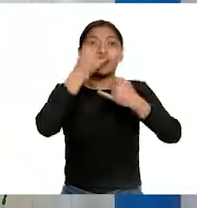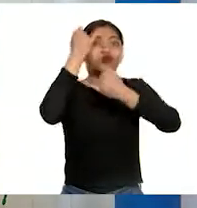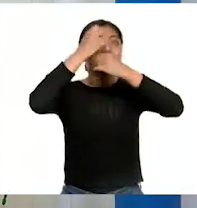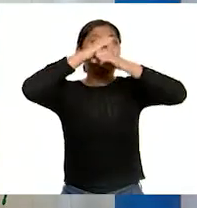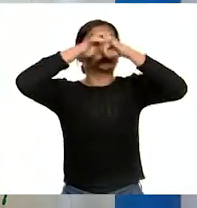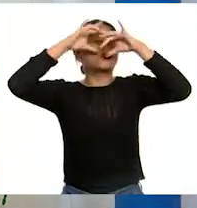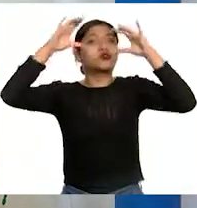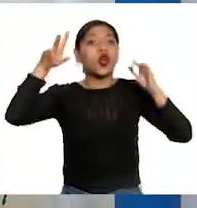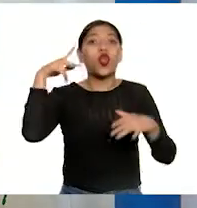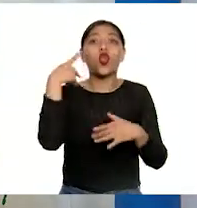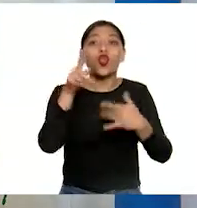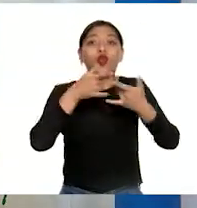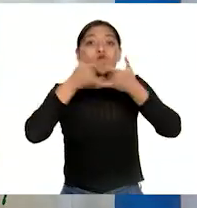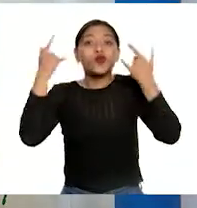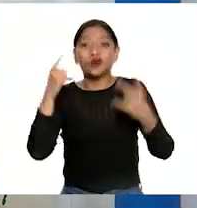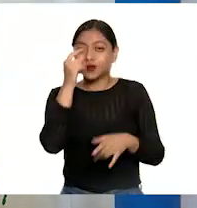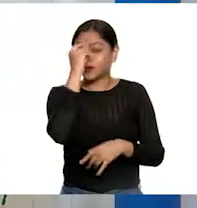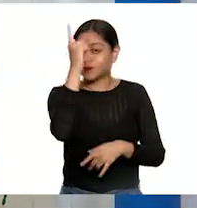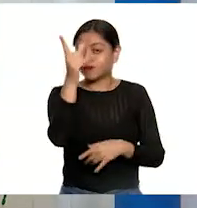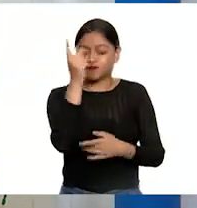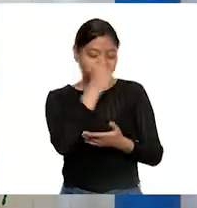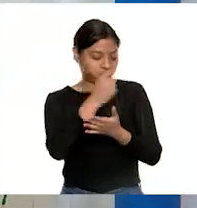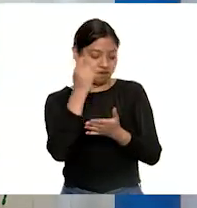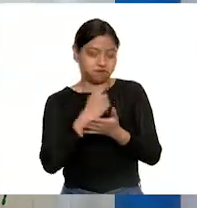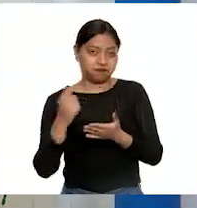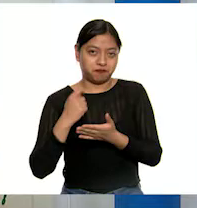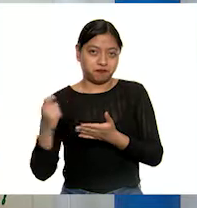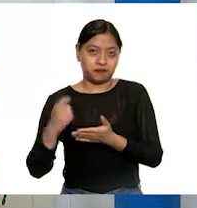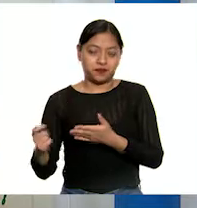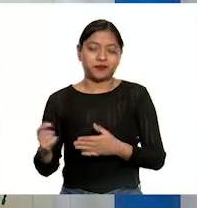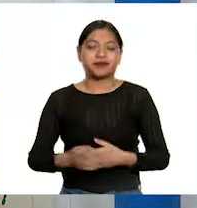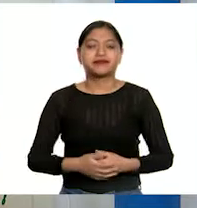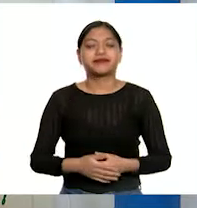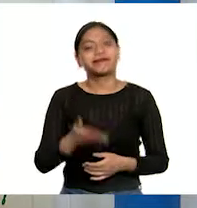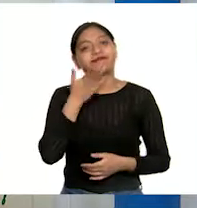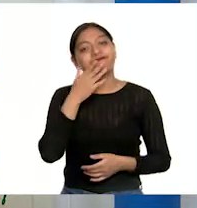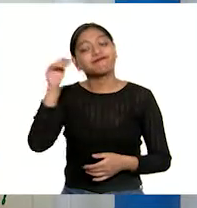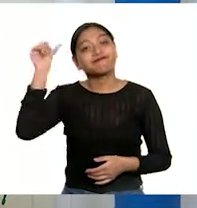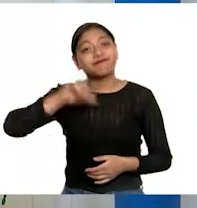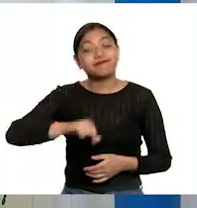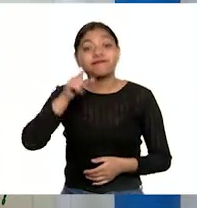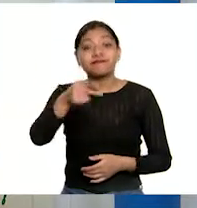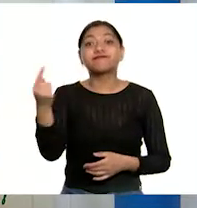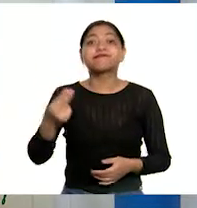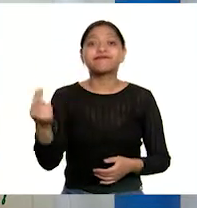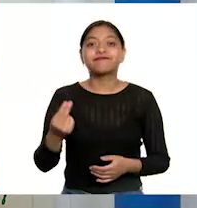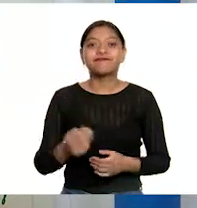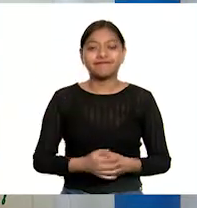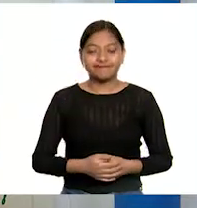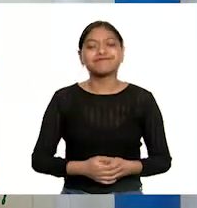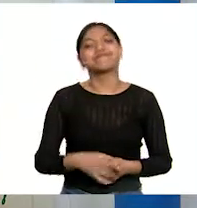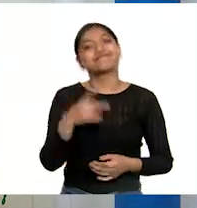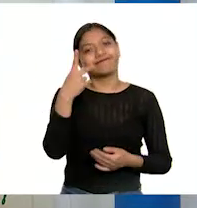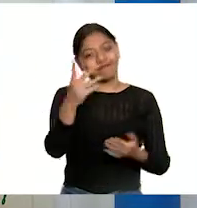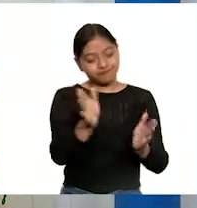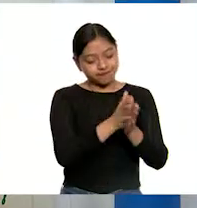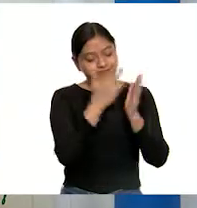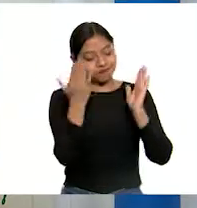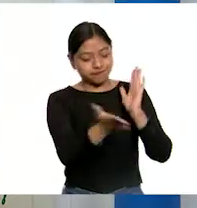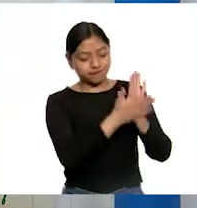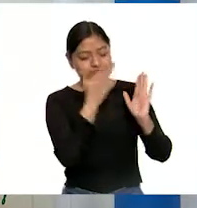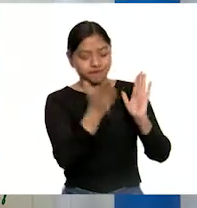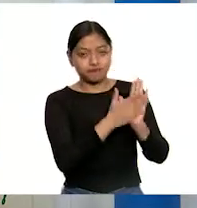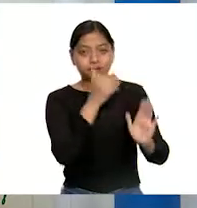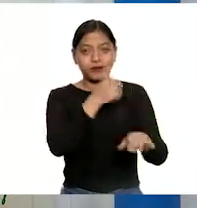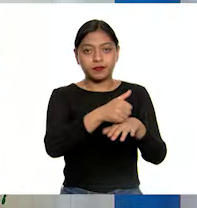poder hacer nuestro propio cuento, nuestra propia historia, ¿verdad? Para eso necesitamos ir a nuestro libro de lengua materna